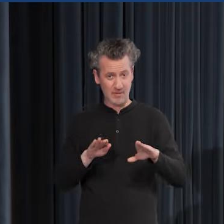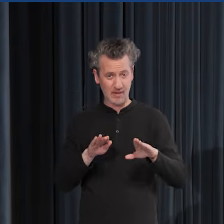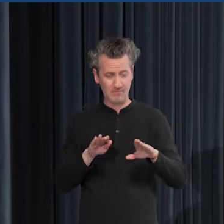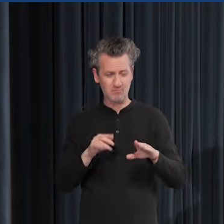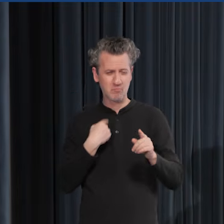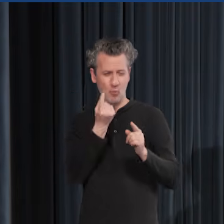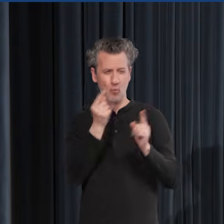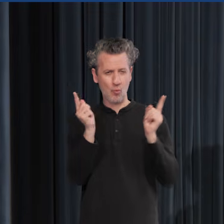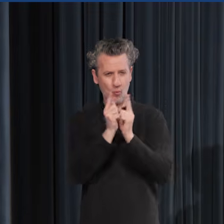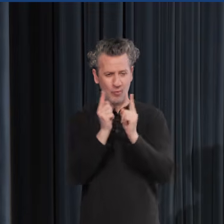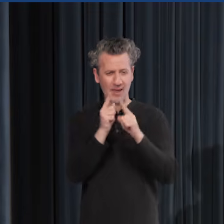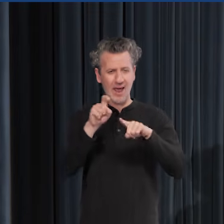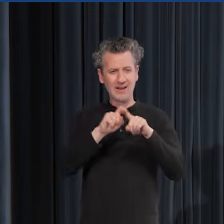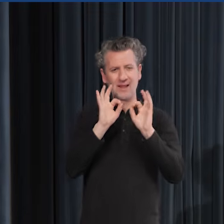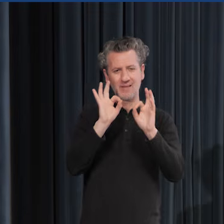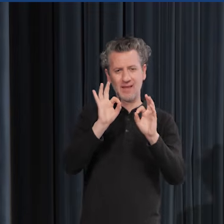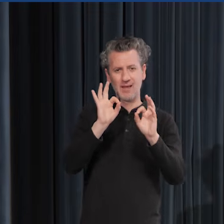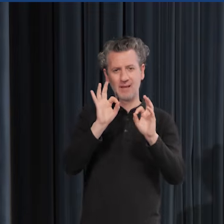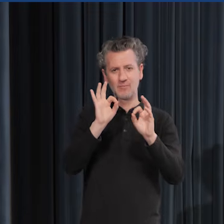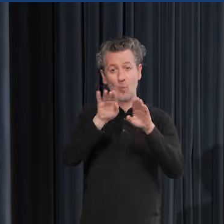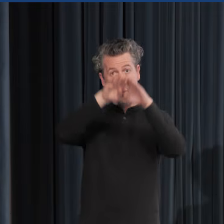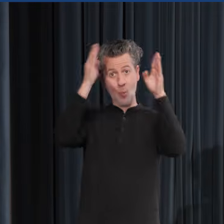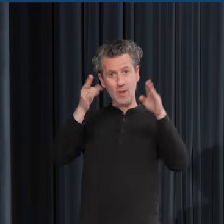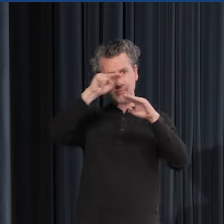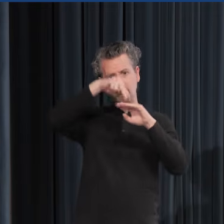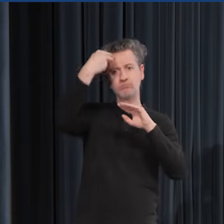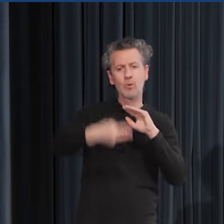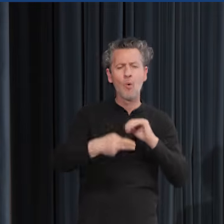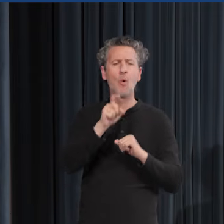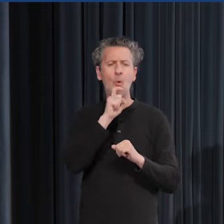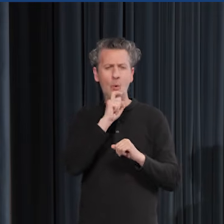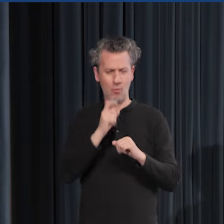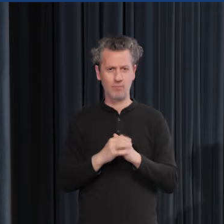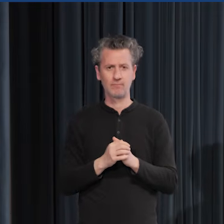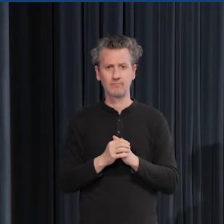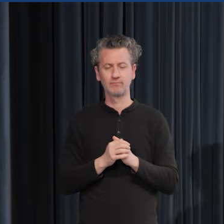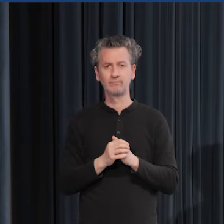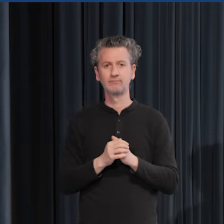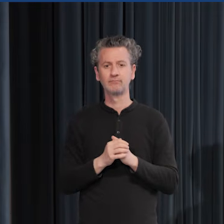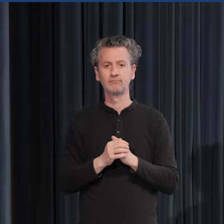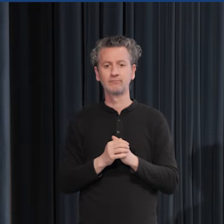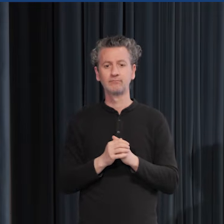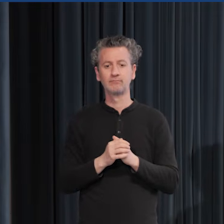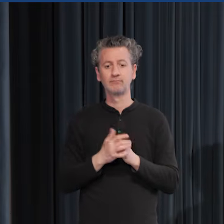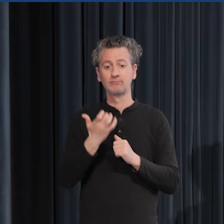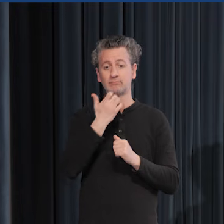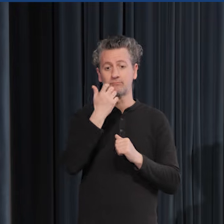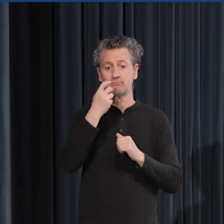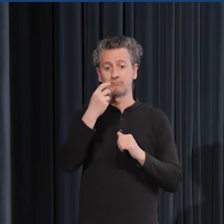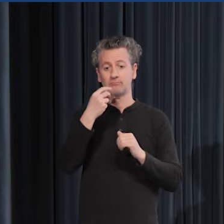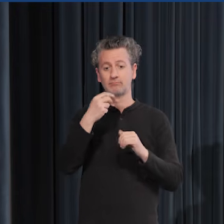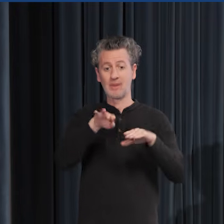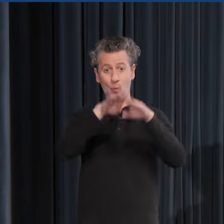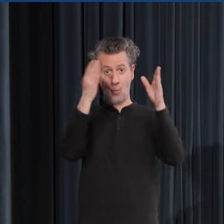las características de las caídas que se producen desde cubiertas. Estas se van a producir durante el ascenso y descenso de la